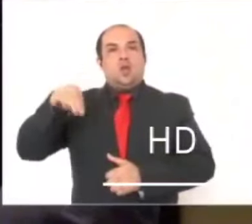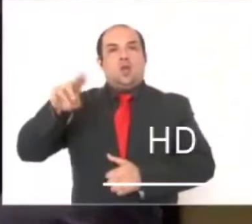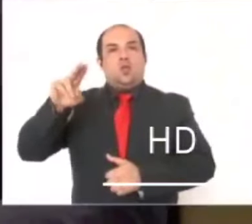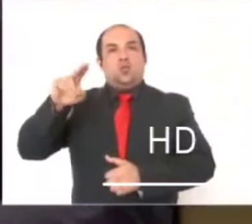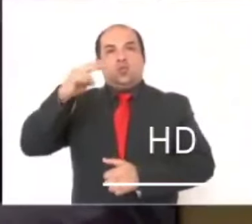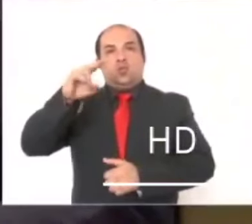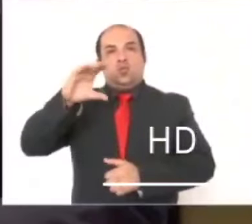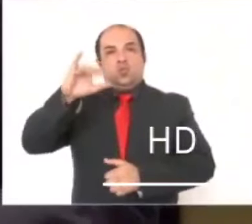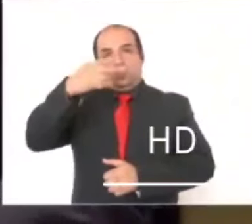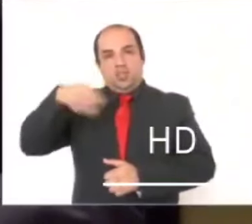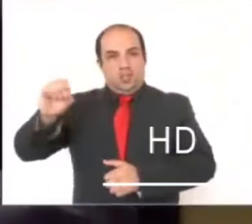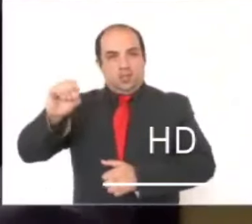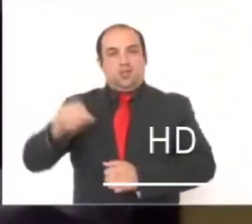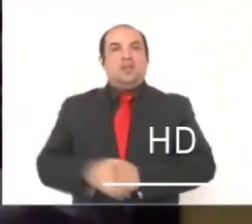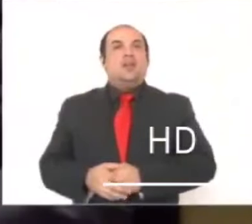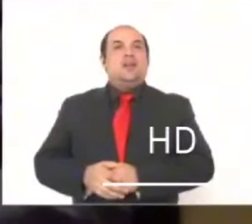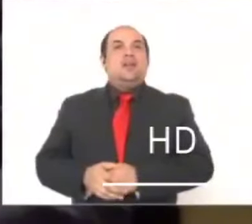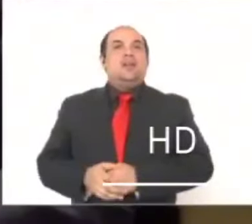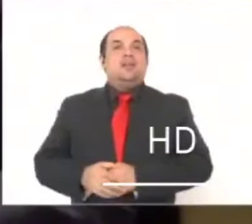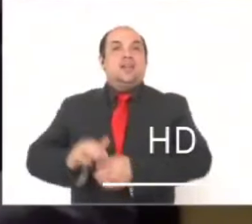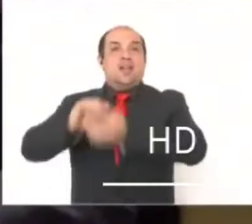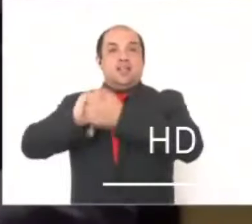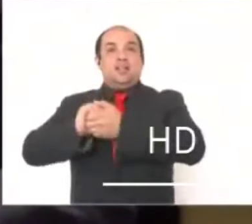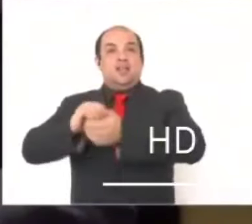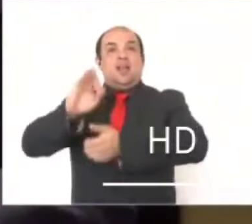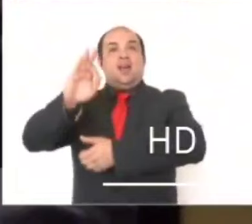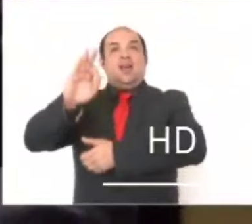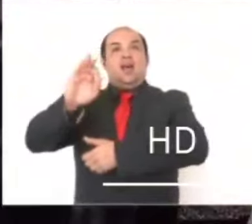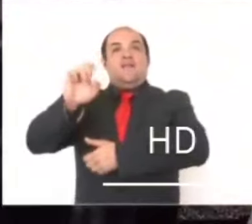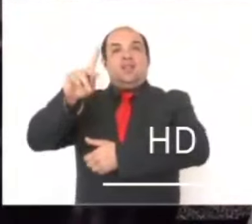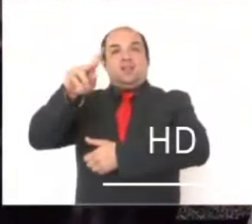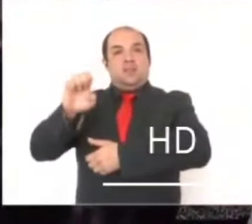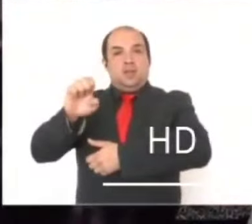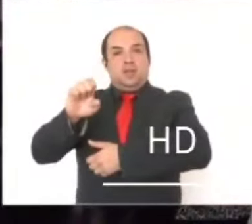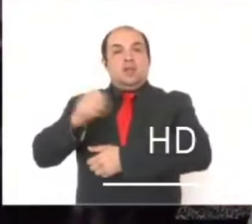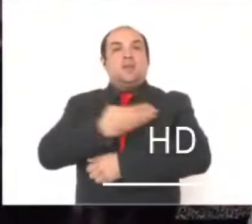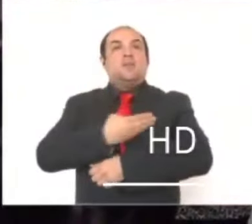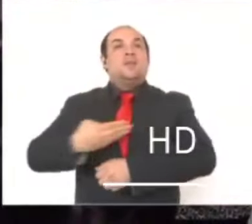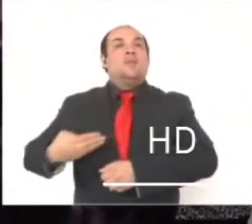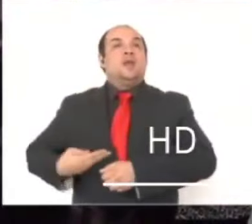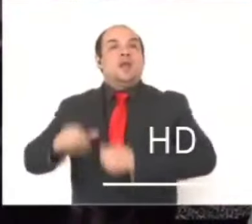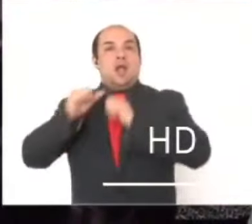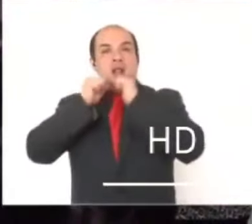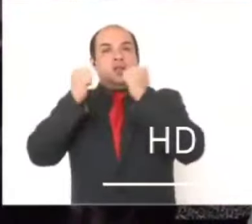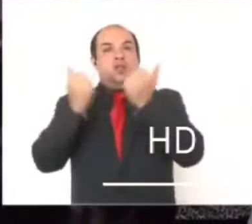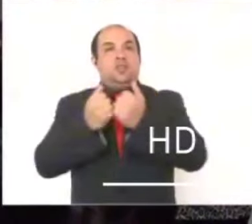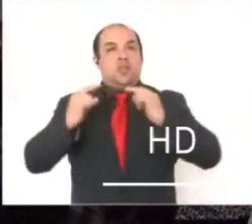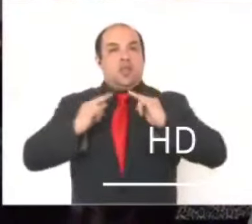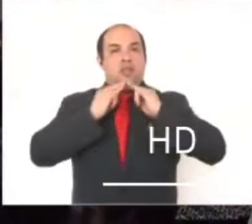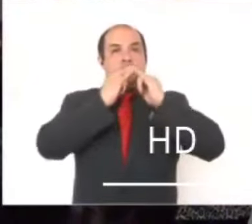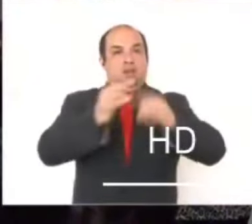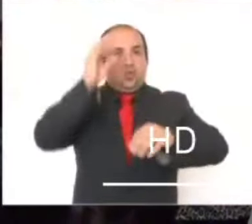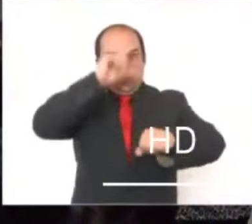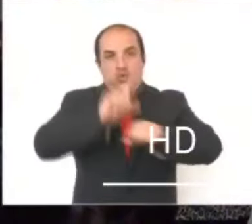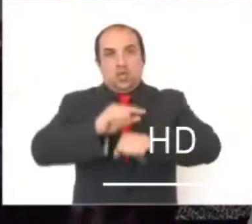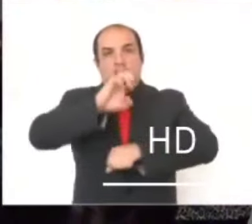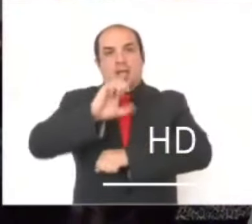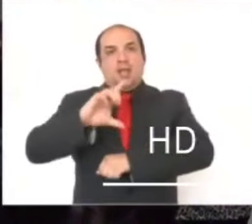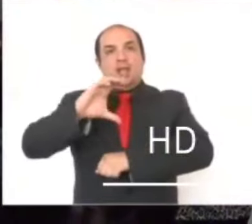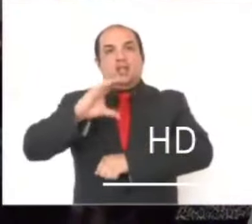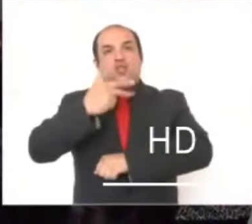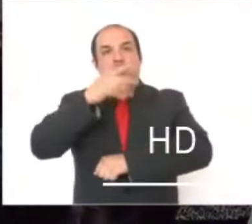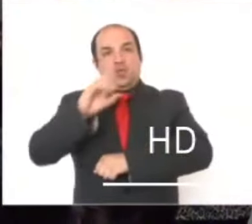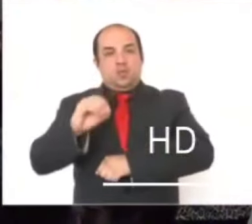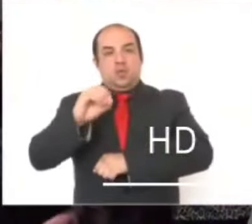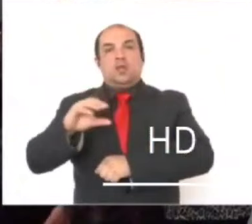y saludo especialmente a Felipe Santiago Victoriano, presidente de la Asociación Tianguis Cultural del Chopo, y a